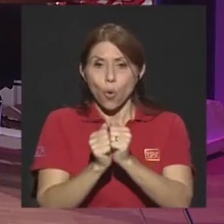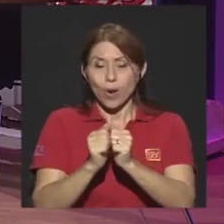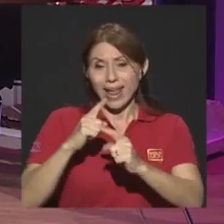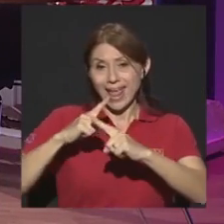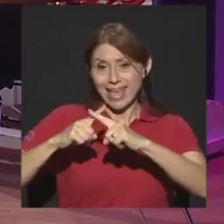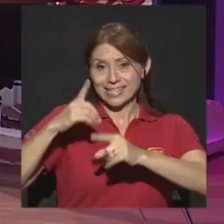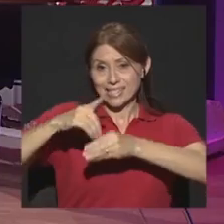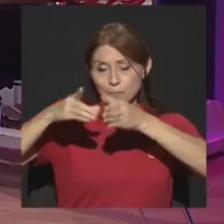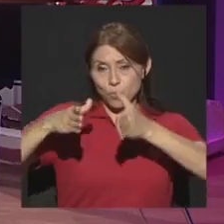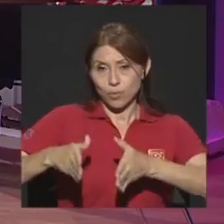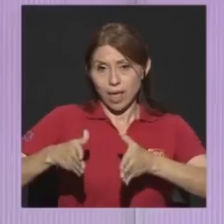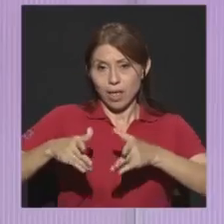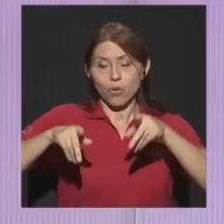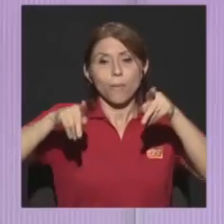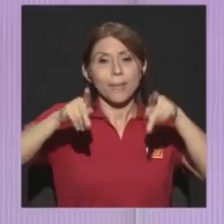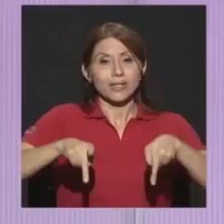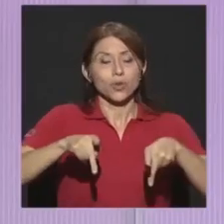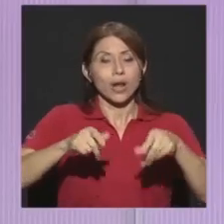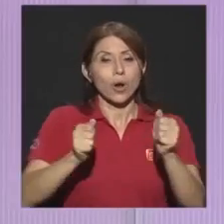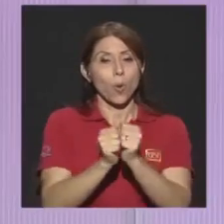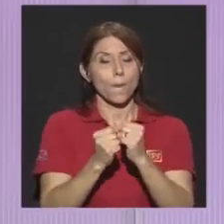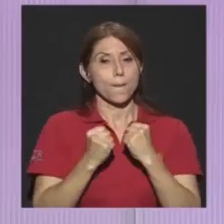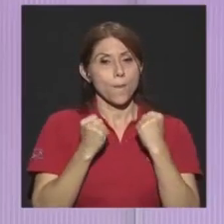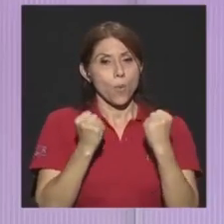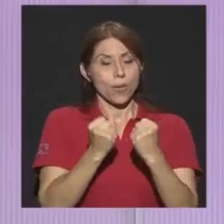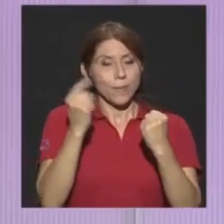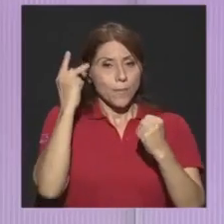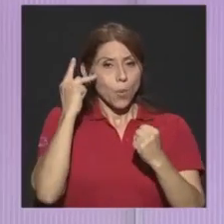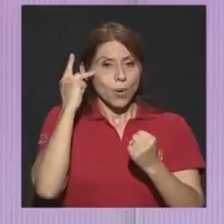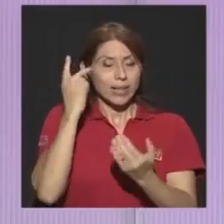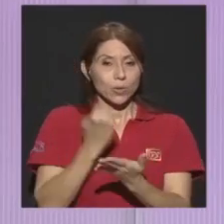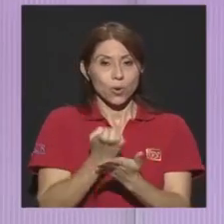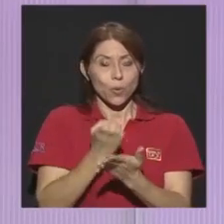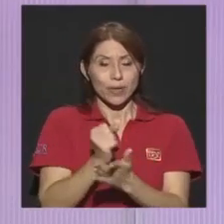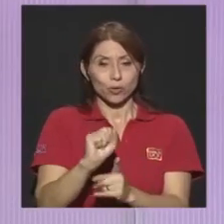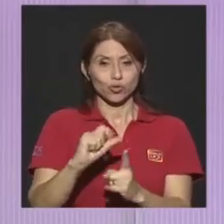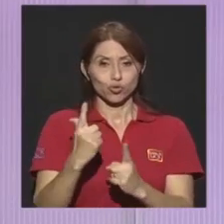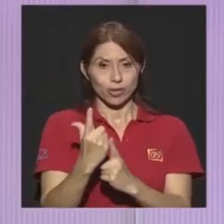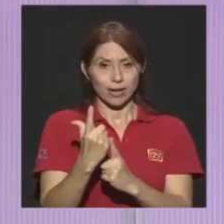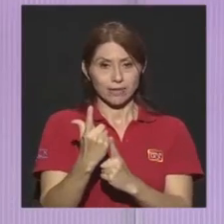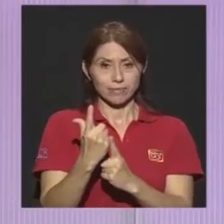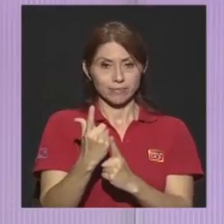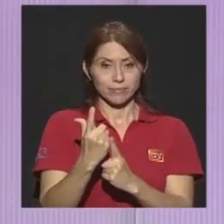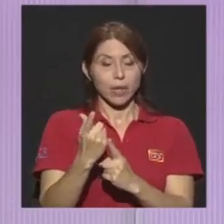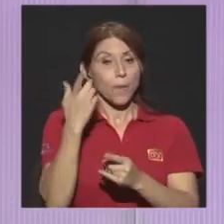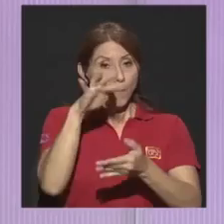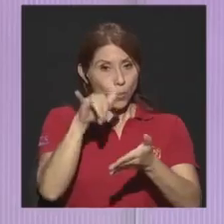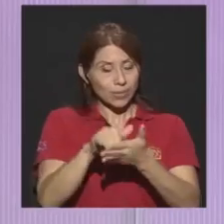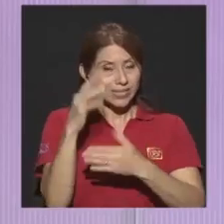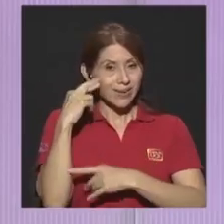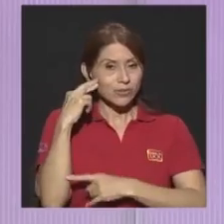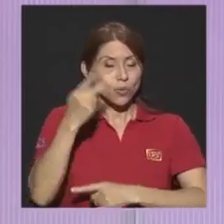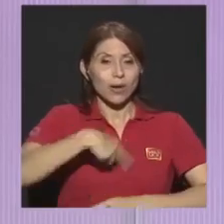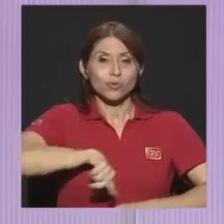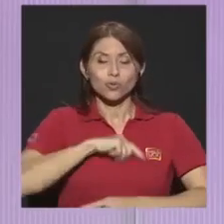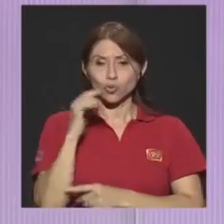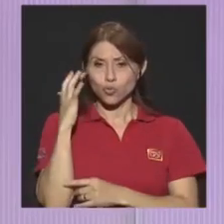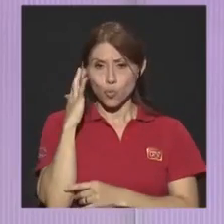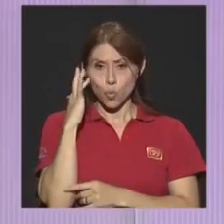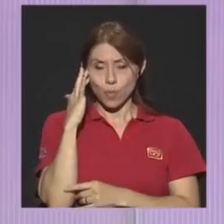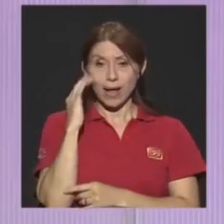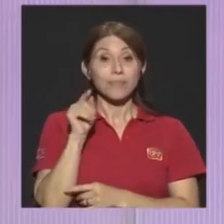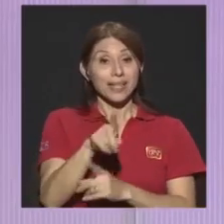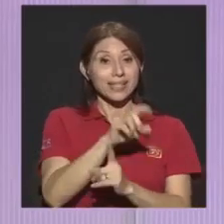tiene poder político, económico y social muy concreto. Y en ese sentido nos preocupa y queremos exhibir este caso